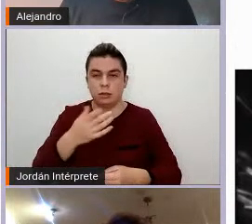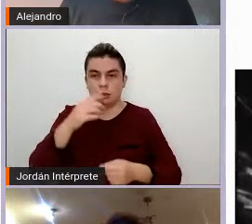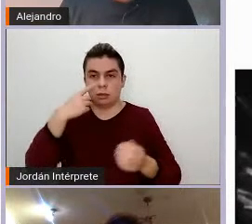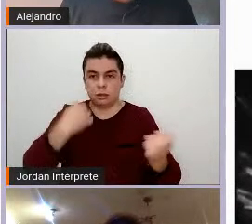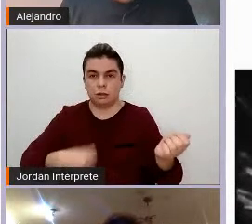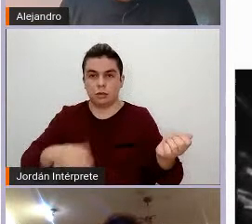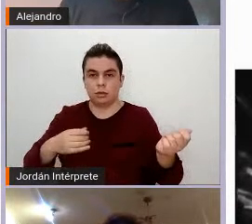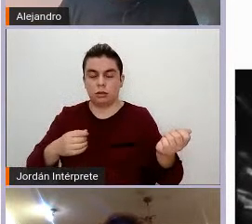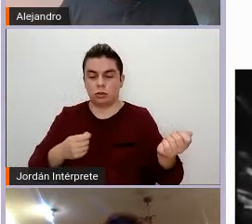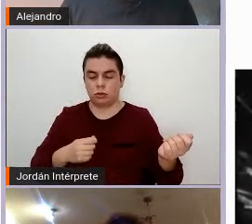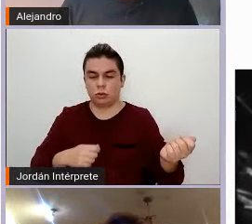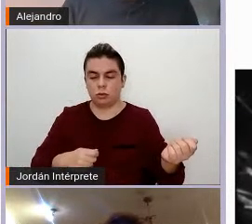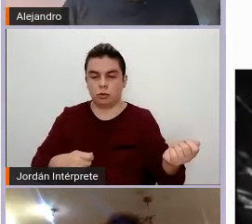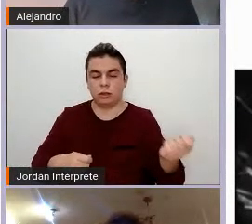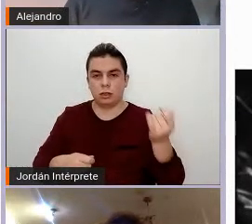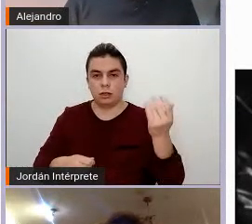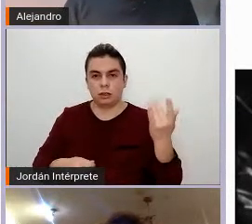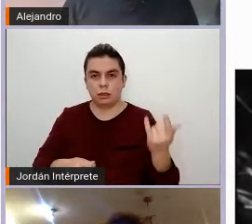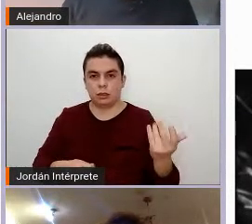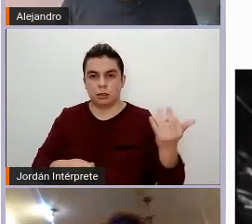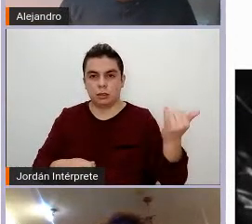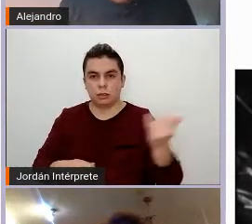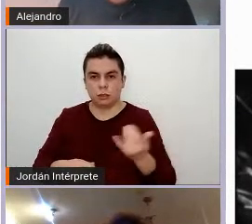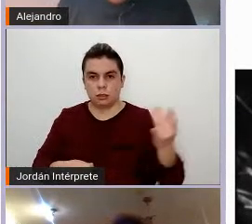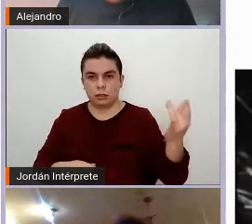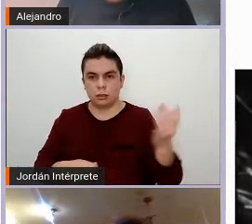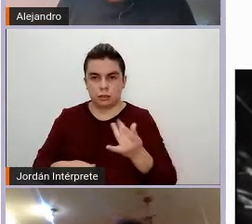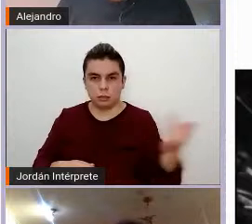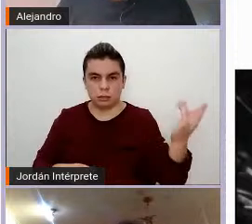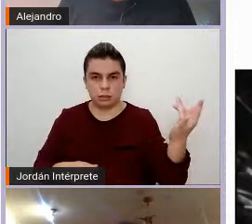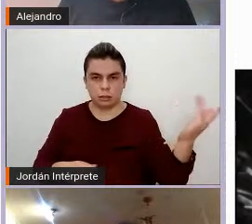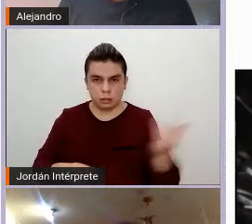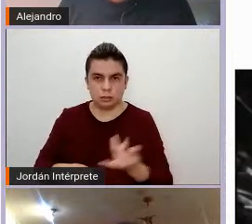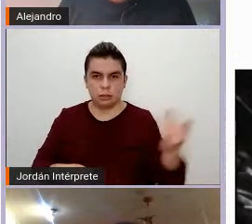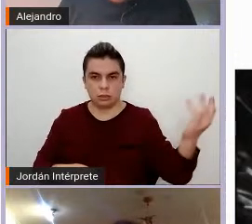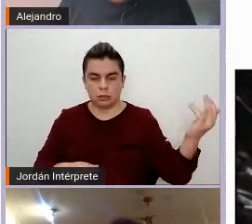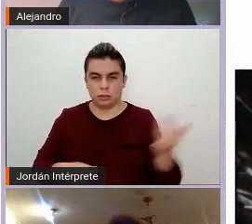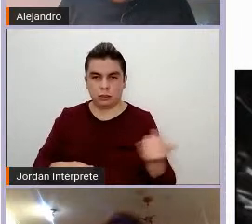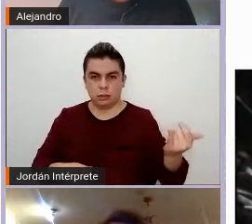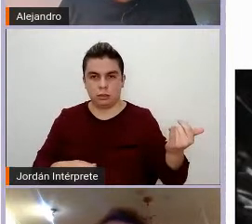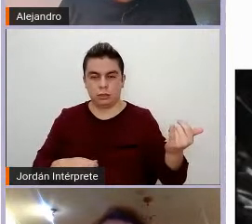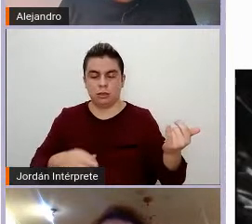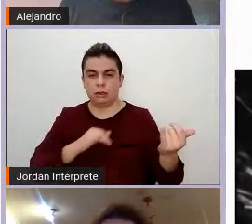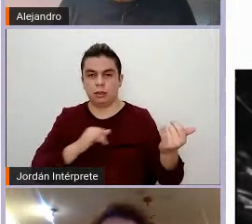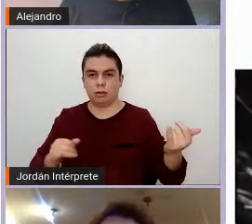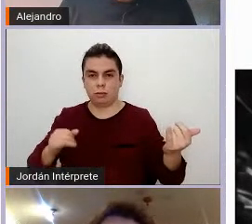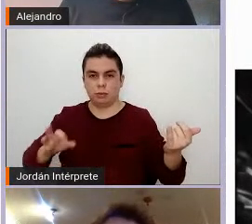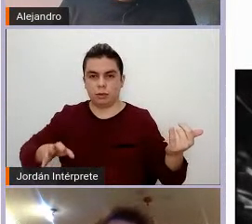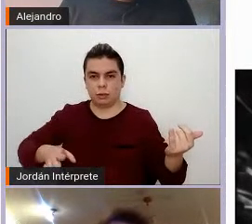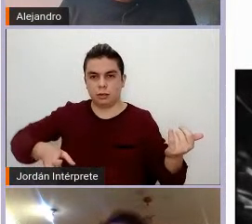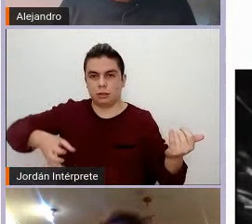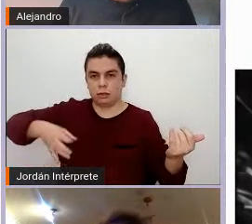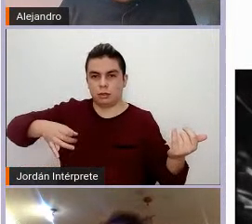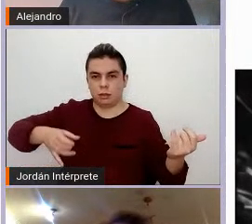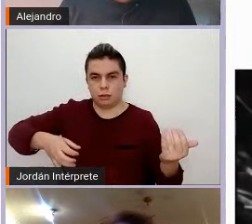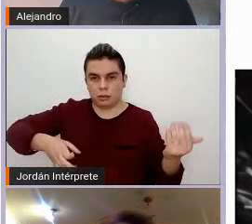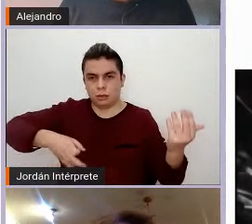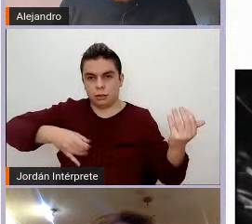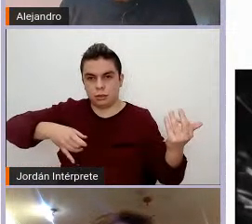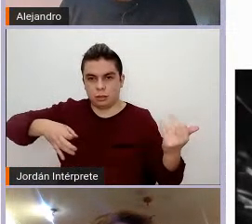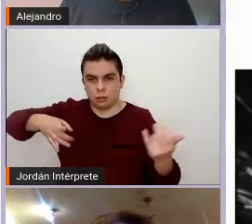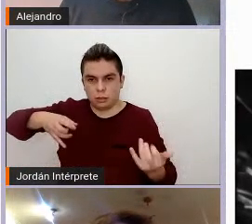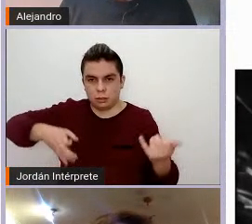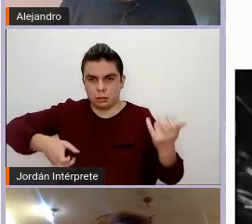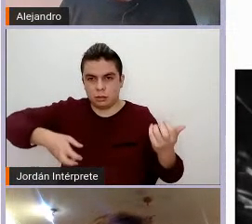guitarra. Y también, en una segunda secuencia, lo hace a través del arpegio de un acorde que se desplaza por varias